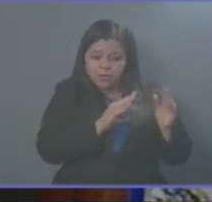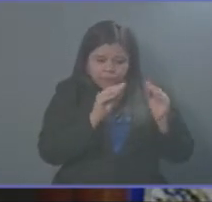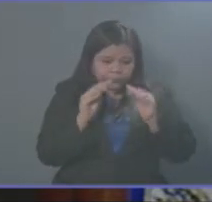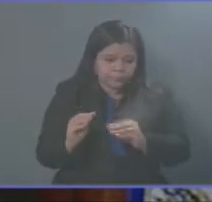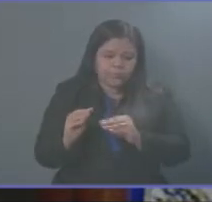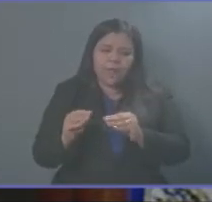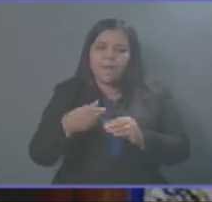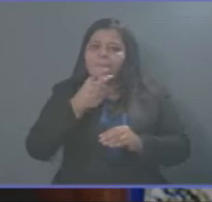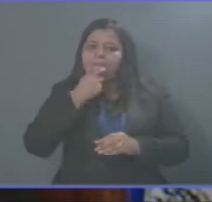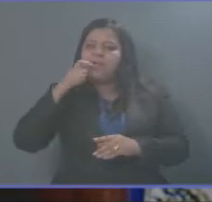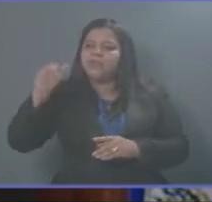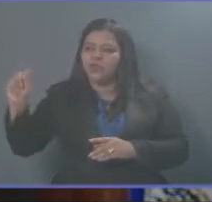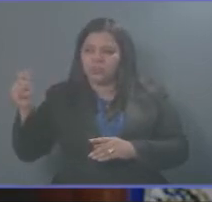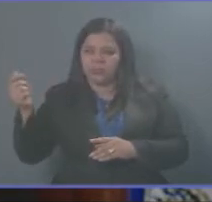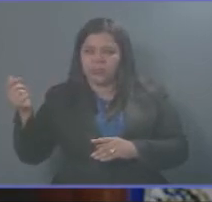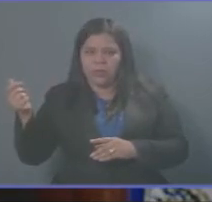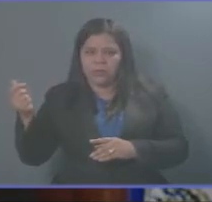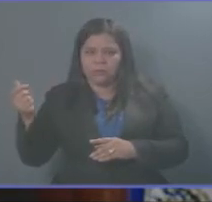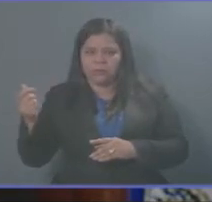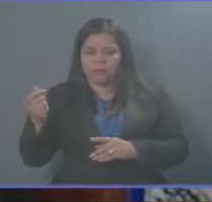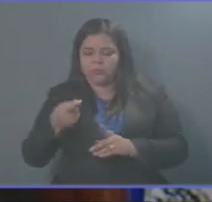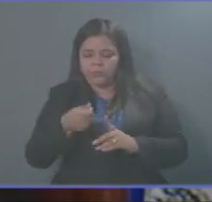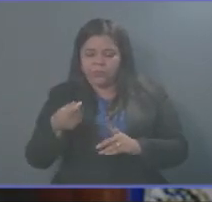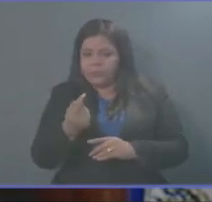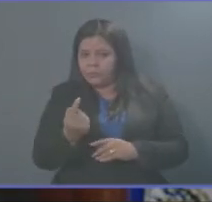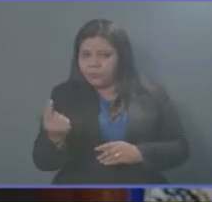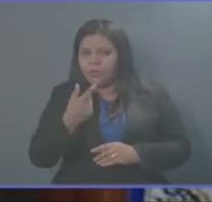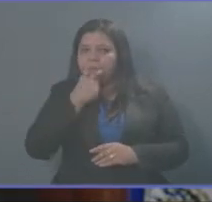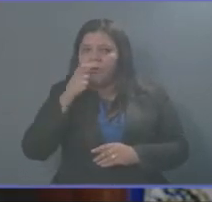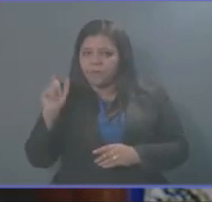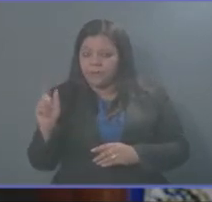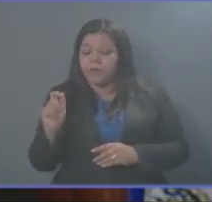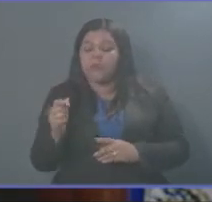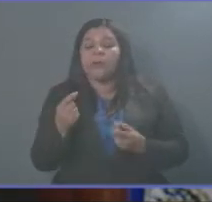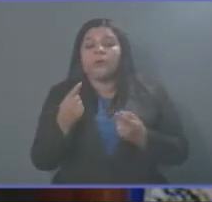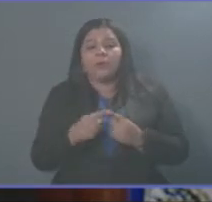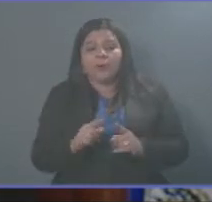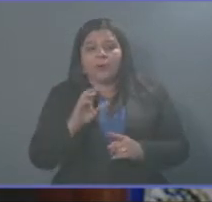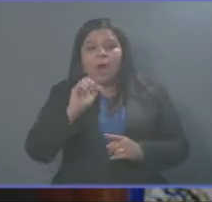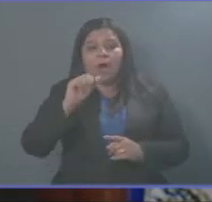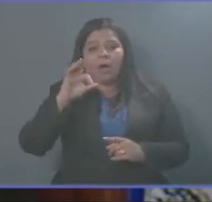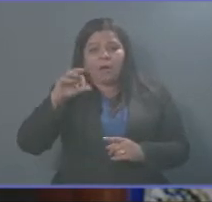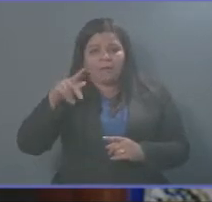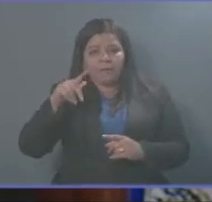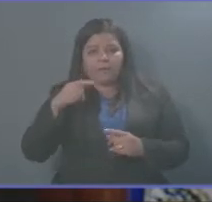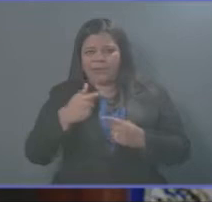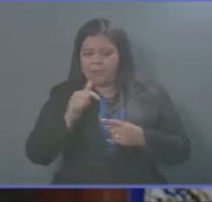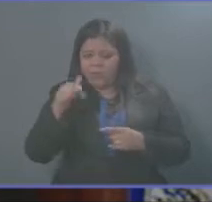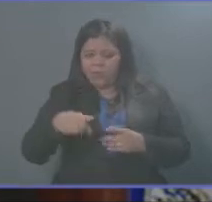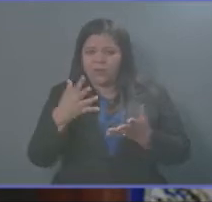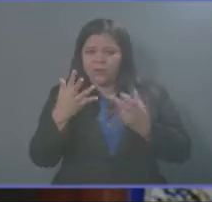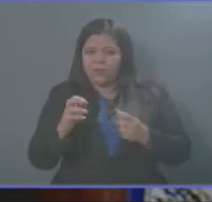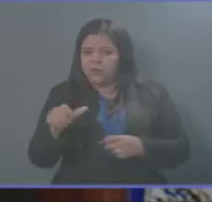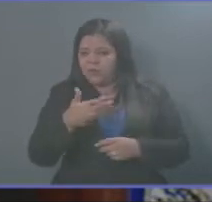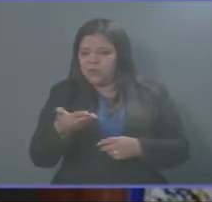pensiones, para el pago de fideicomiso de obligaciones previsionales. Y ahora lo quieren gastar para otra cosa.